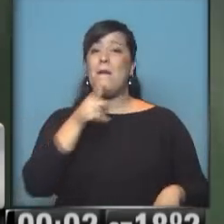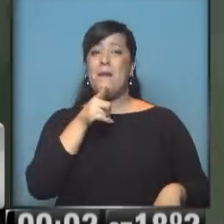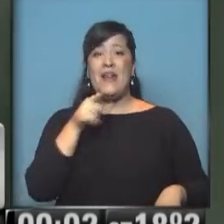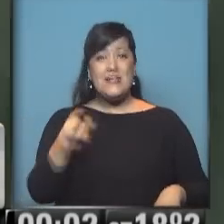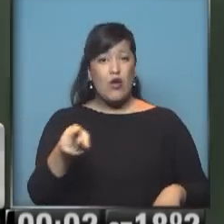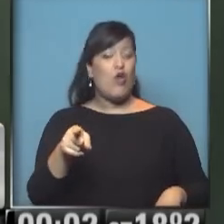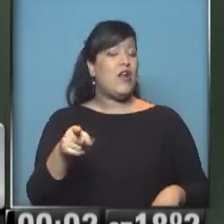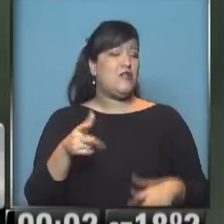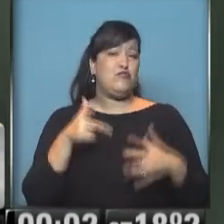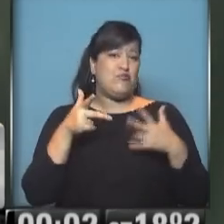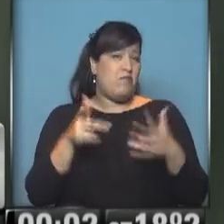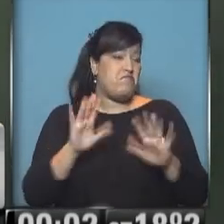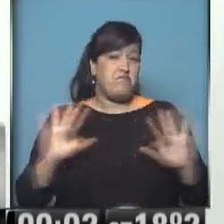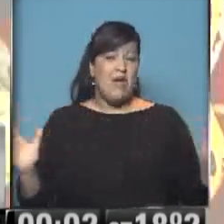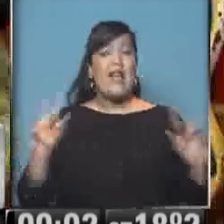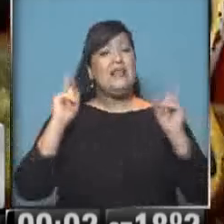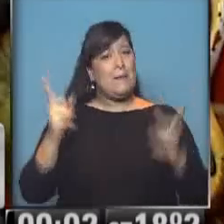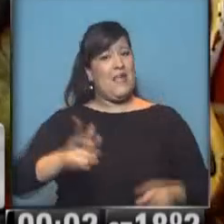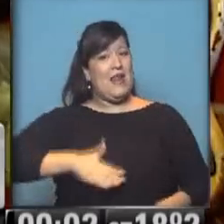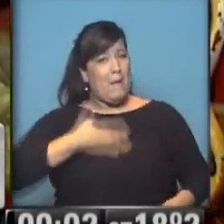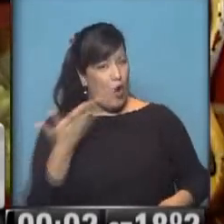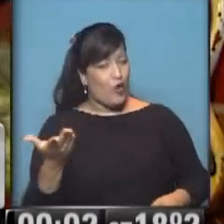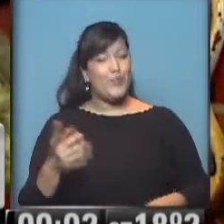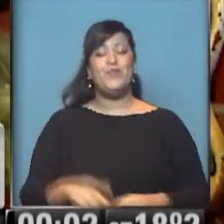eso lo digo todo, y amor. Más allá